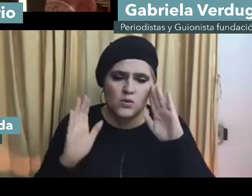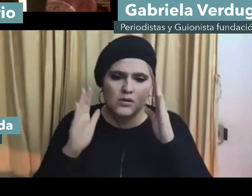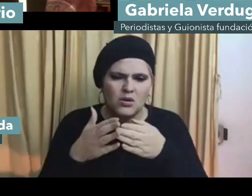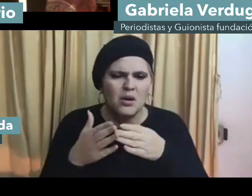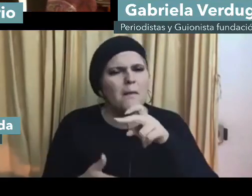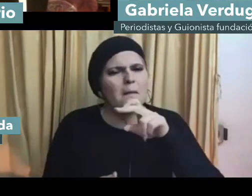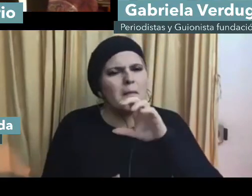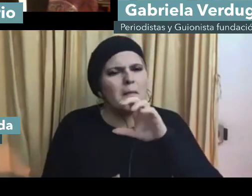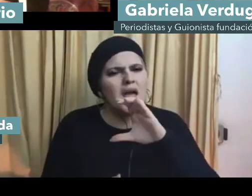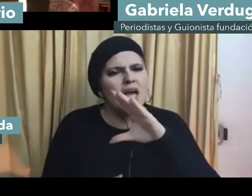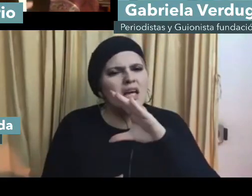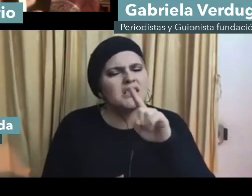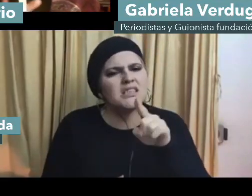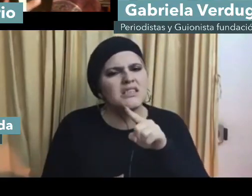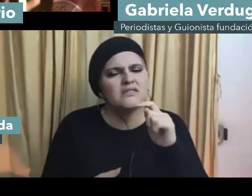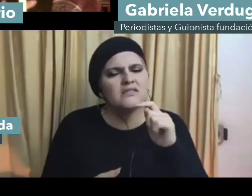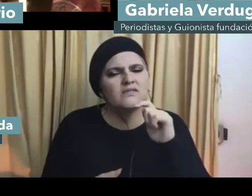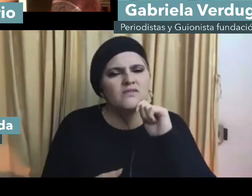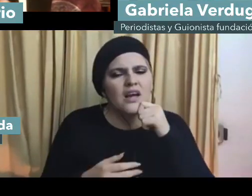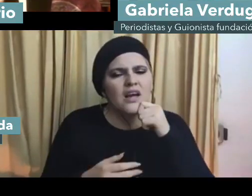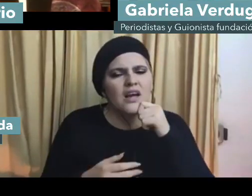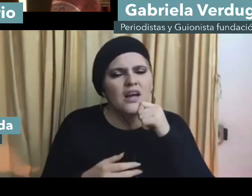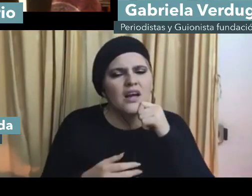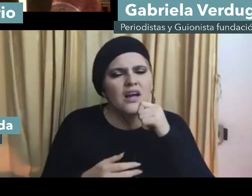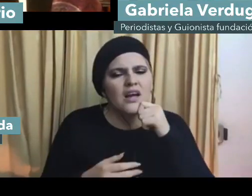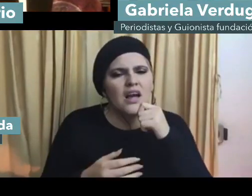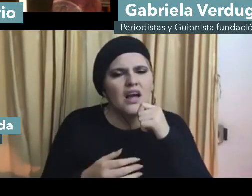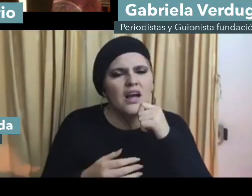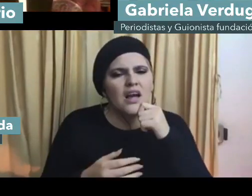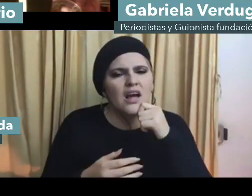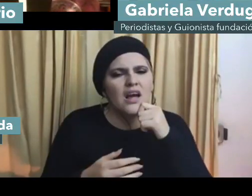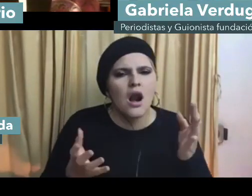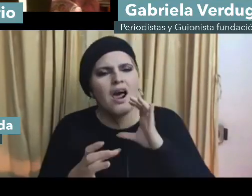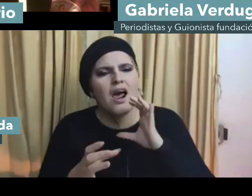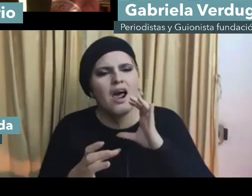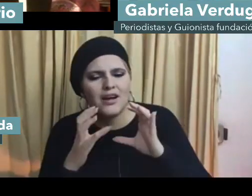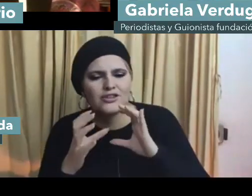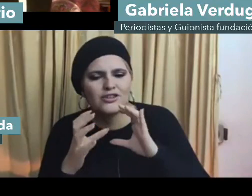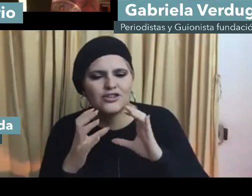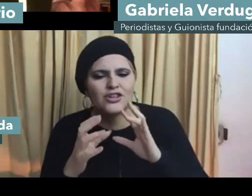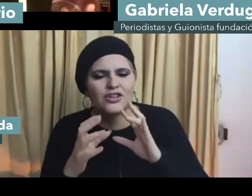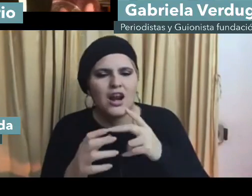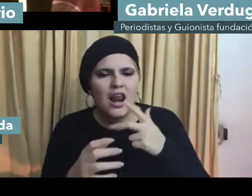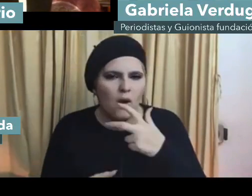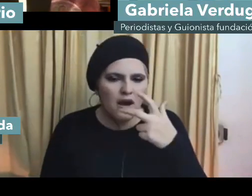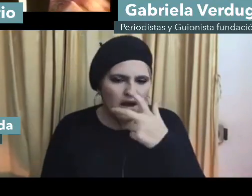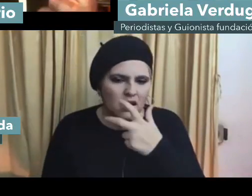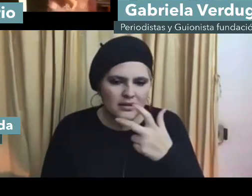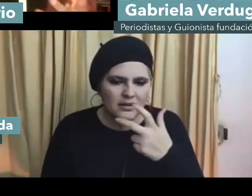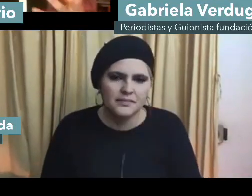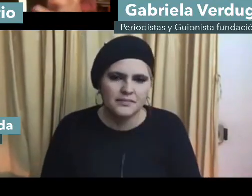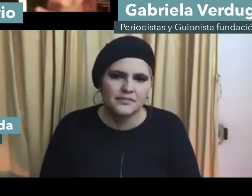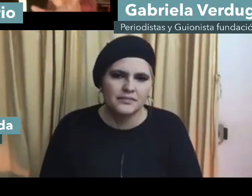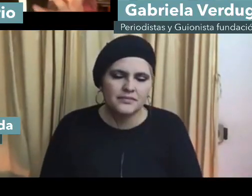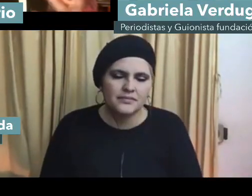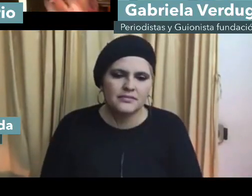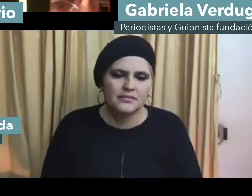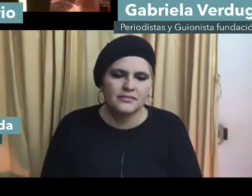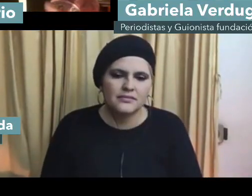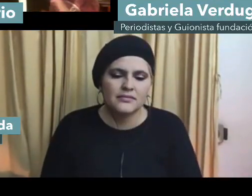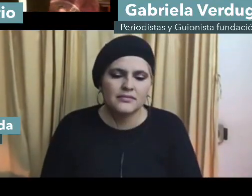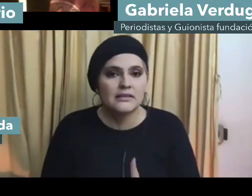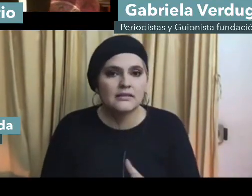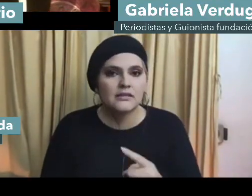del lenguaje. Así que los niños, como comentábamos, son aprendices visuales. La